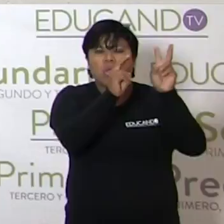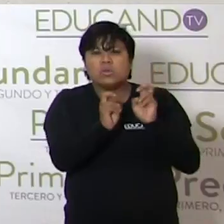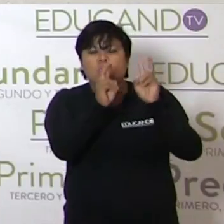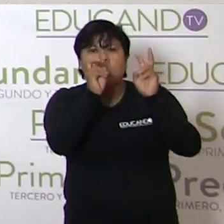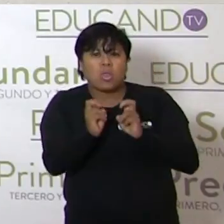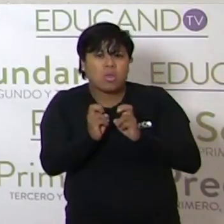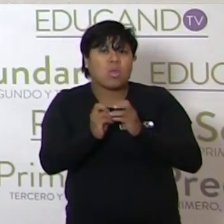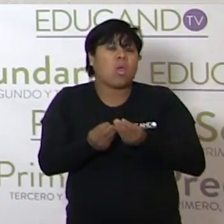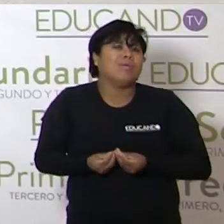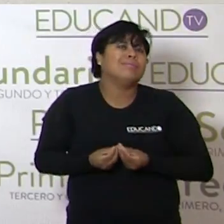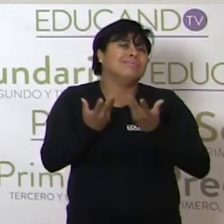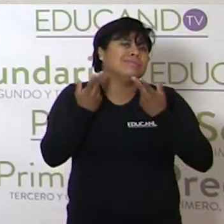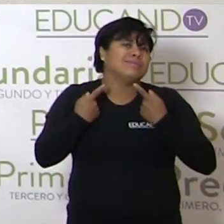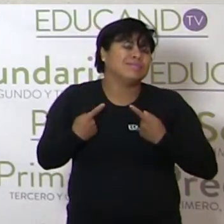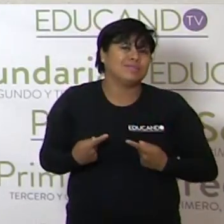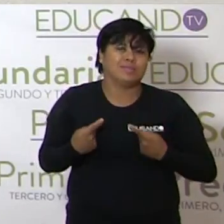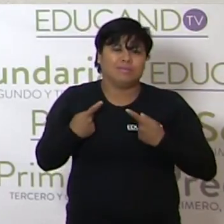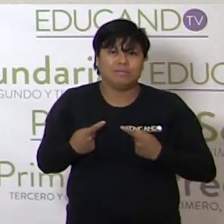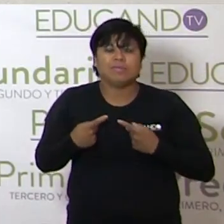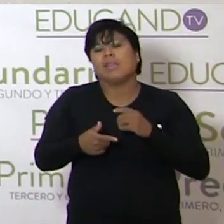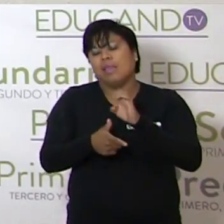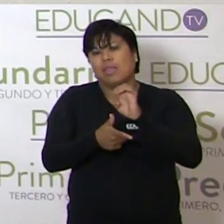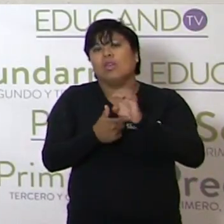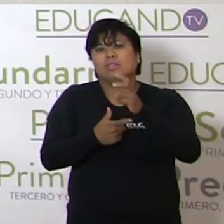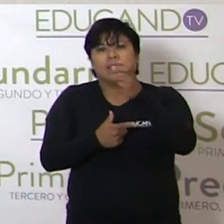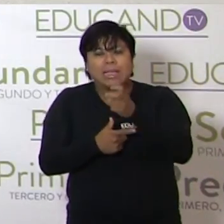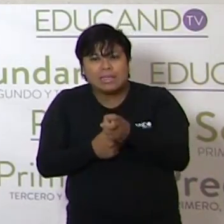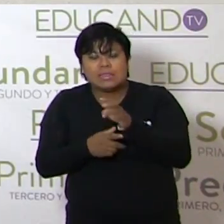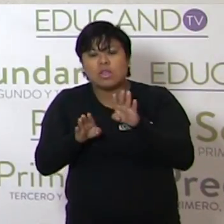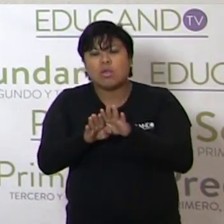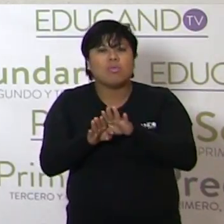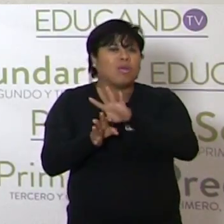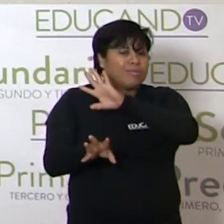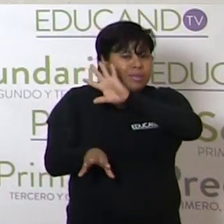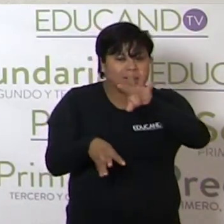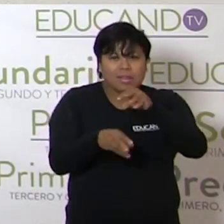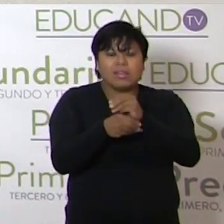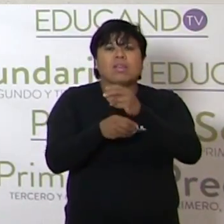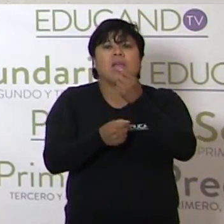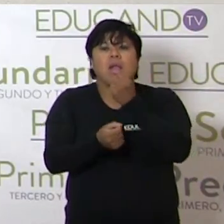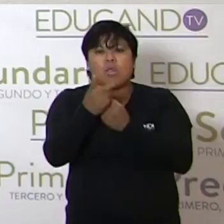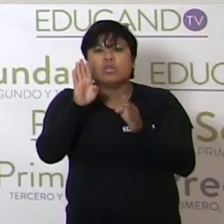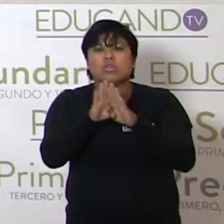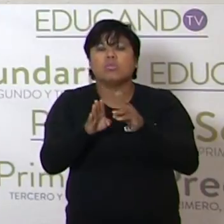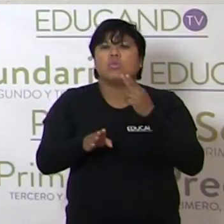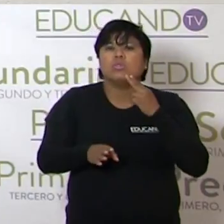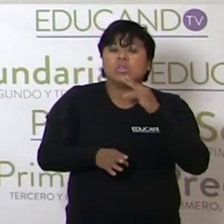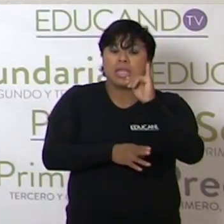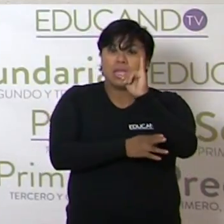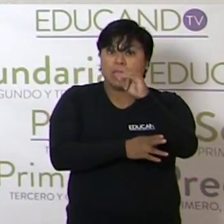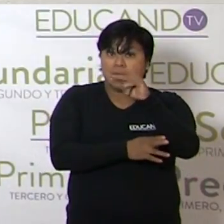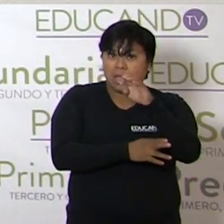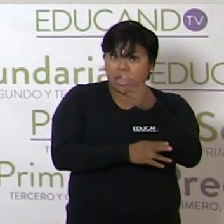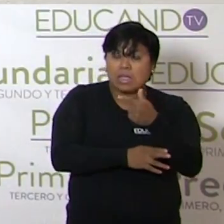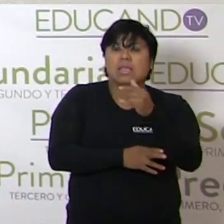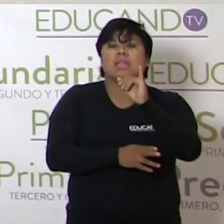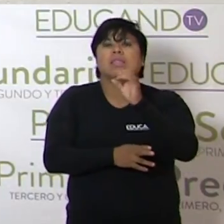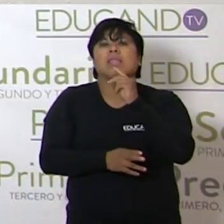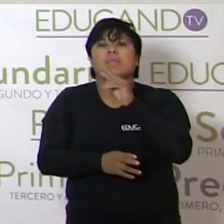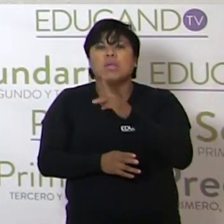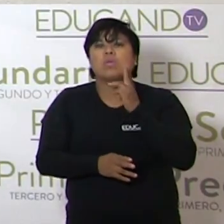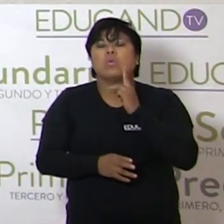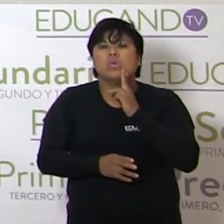han utilizado y además la ponderación que le dan. Entonces, de manera general, algunos usos. El INEGI, por supuesto, que utiliza también estadísticas